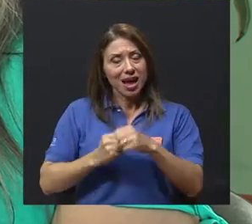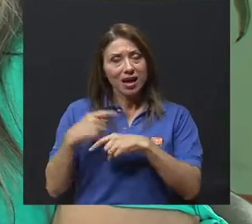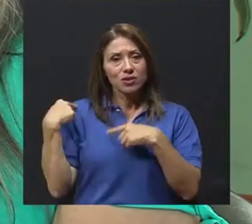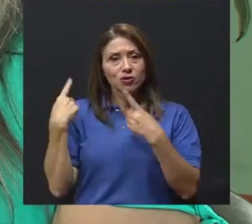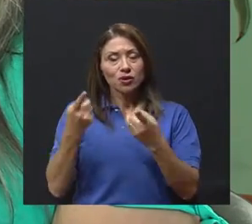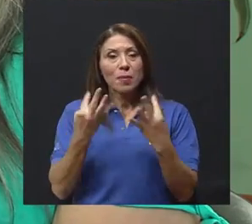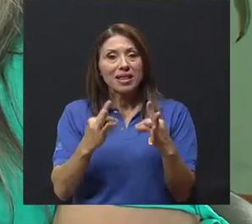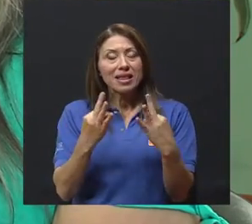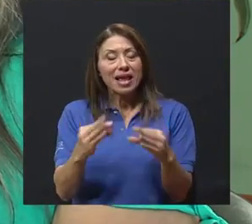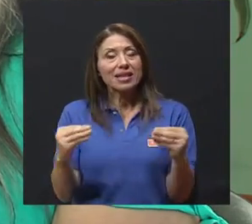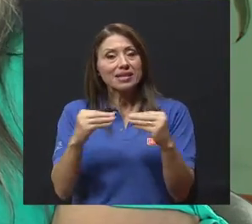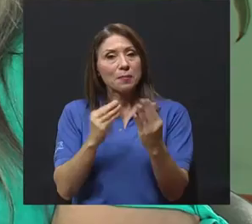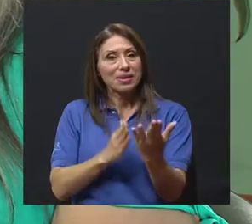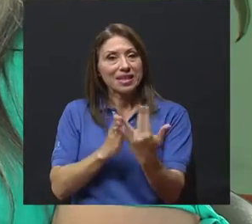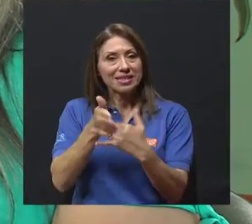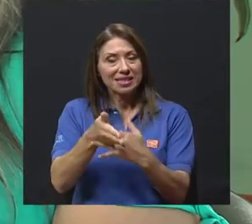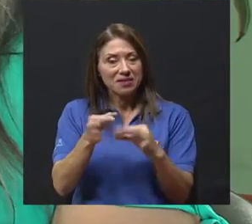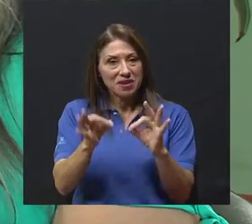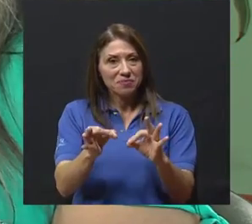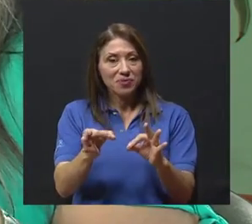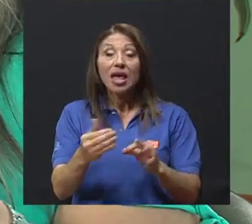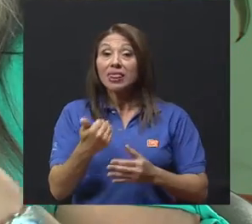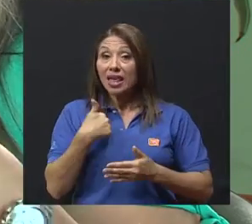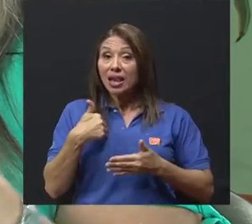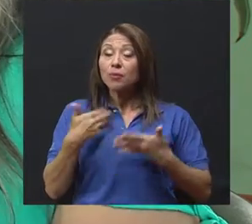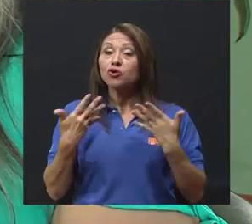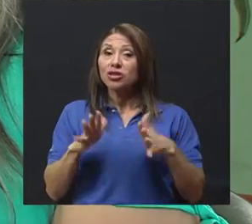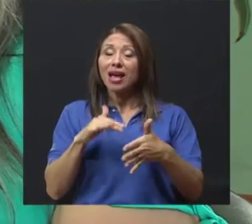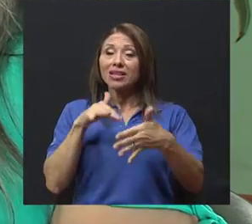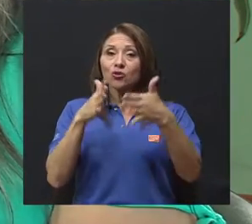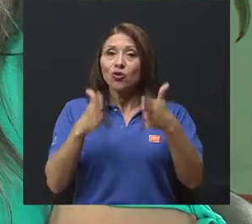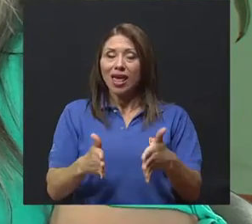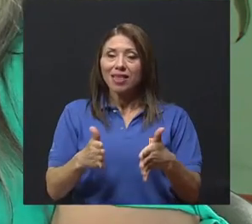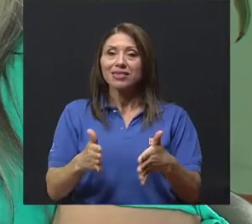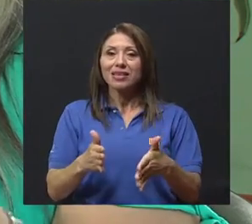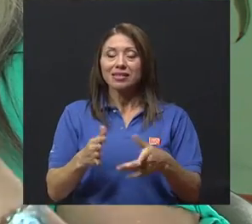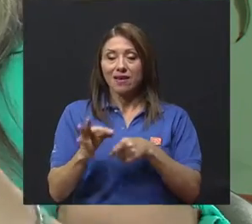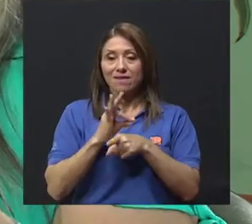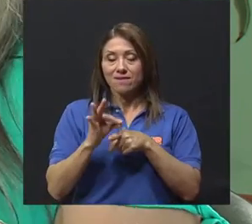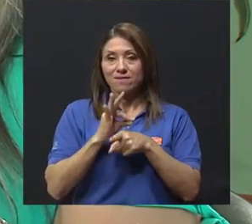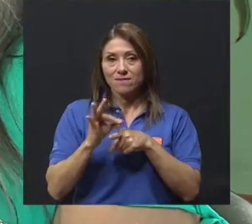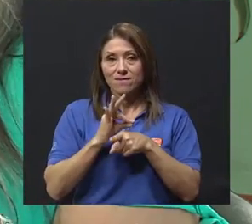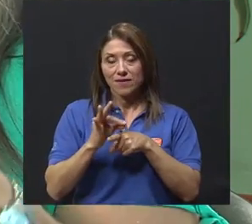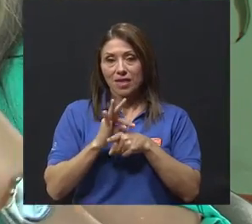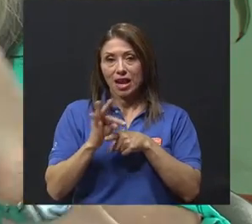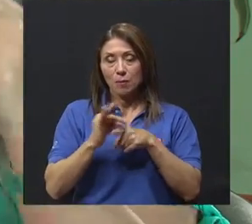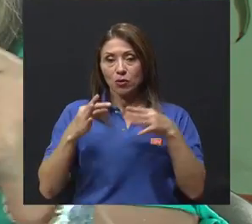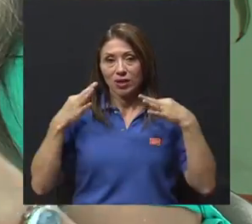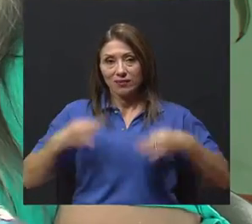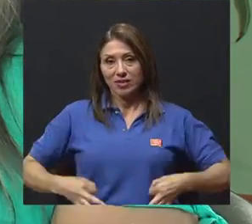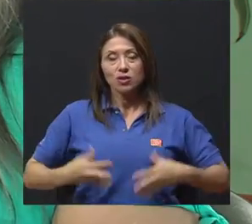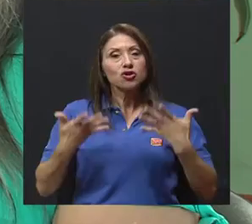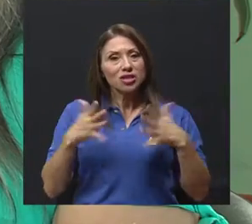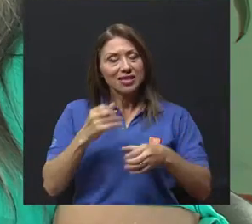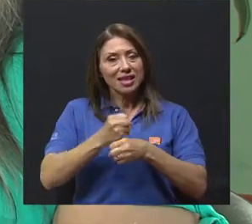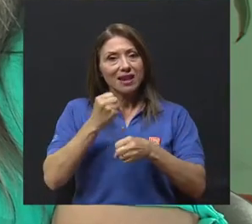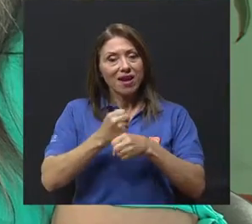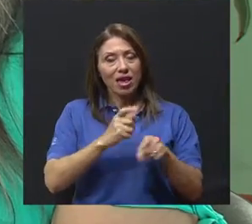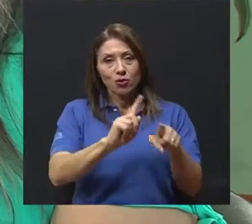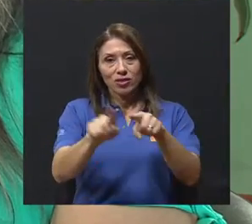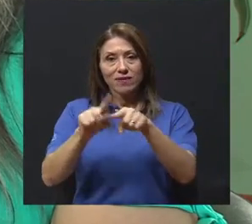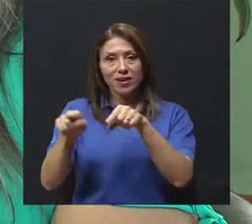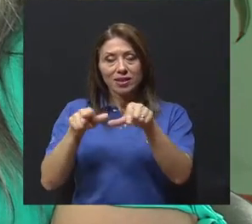para tratar de que sea más accesible y tenemos estudiantes que ya están en fisioterapeutas que ya están trabajando en varios lugares del país